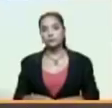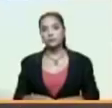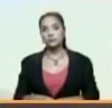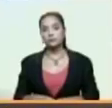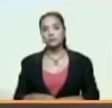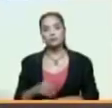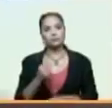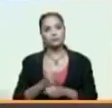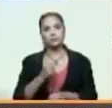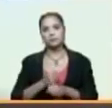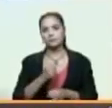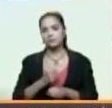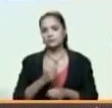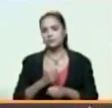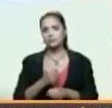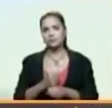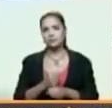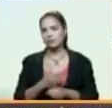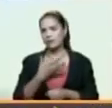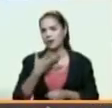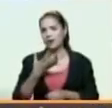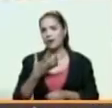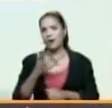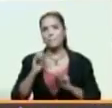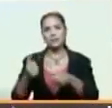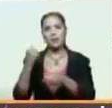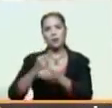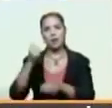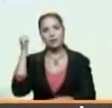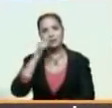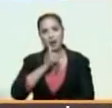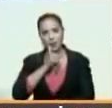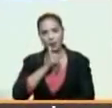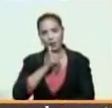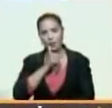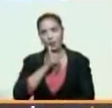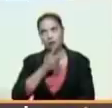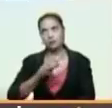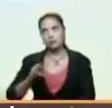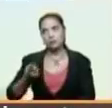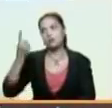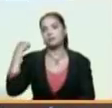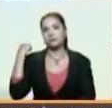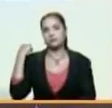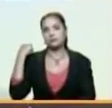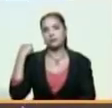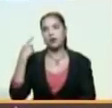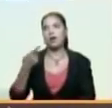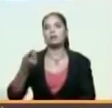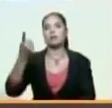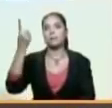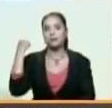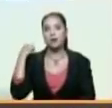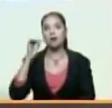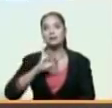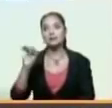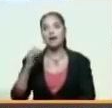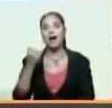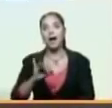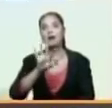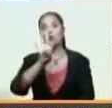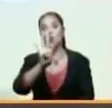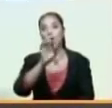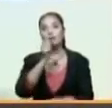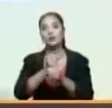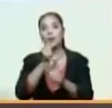físicamente, apenas nos guardamos el día sábado antepasado. Ya hay 4